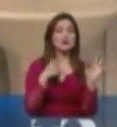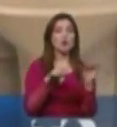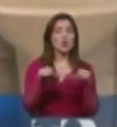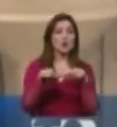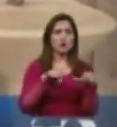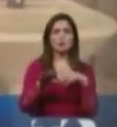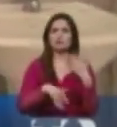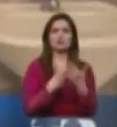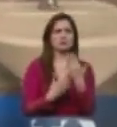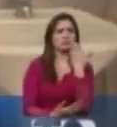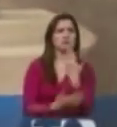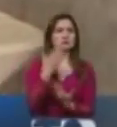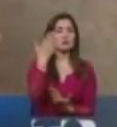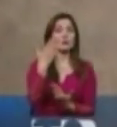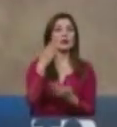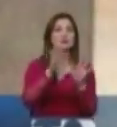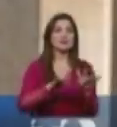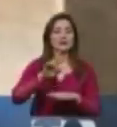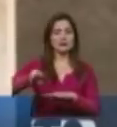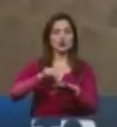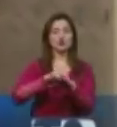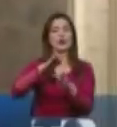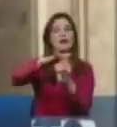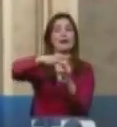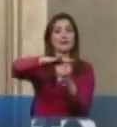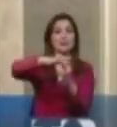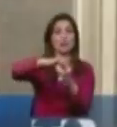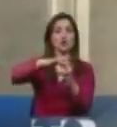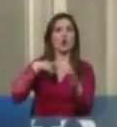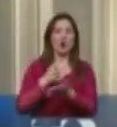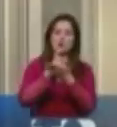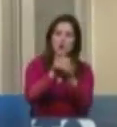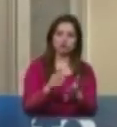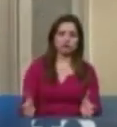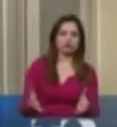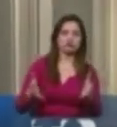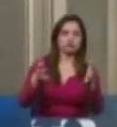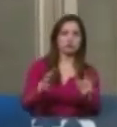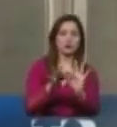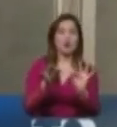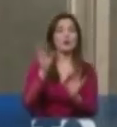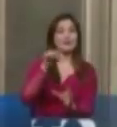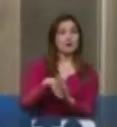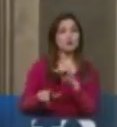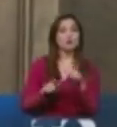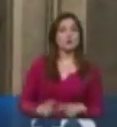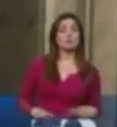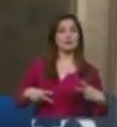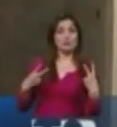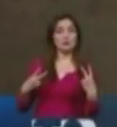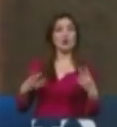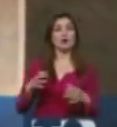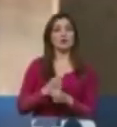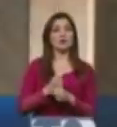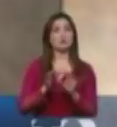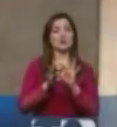lugar facilitó la Secretaría Nacional de Gestión de Riesgos y está en las personas que habitan aquí el realizar